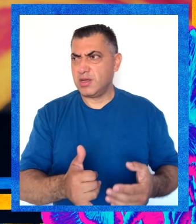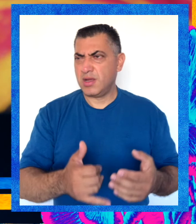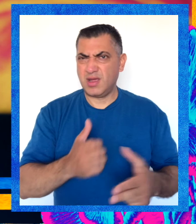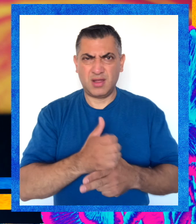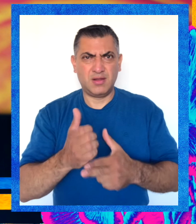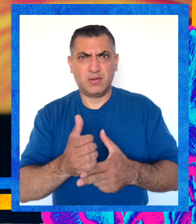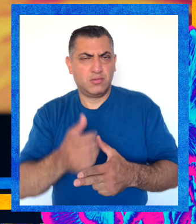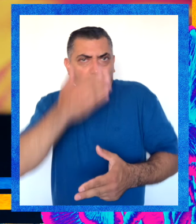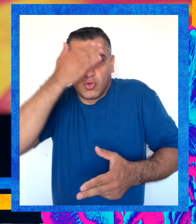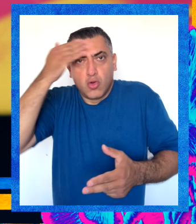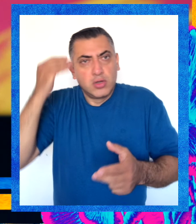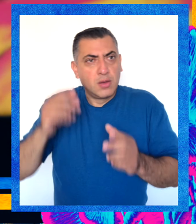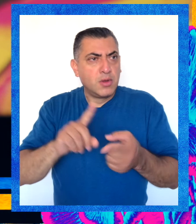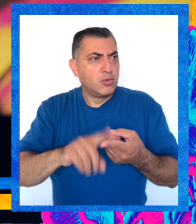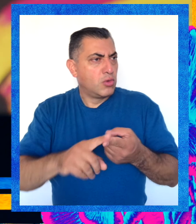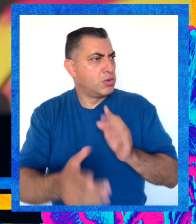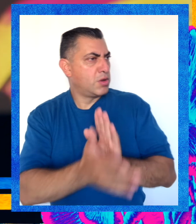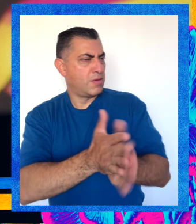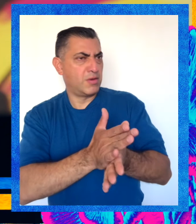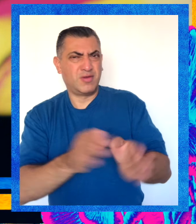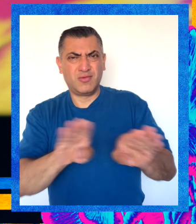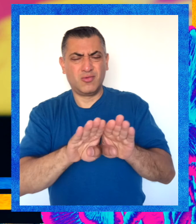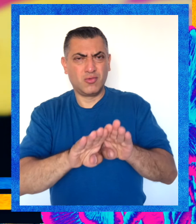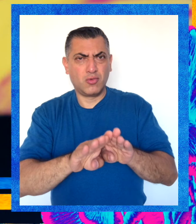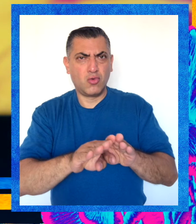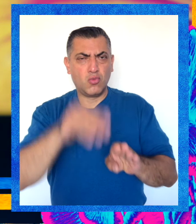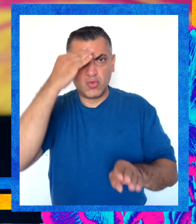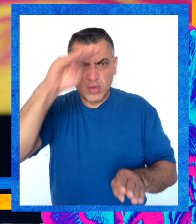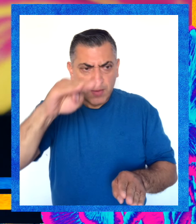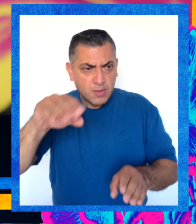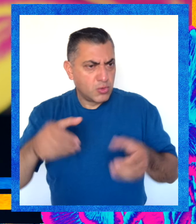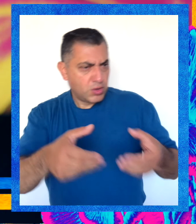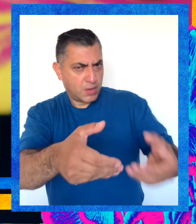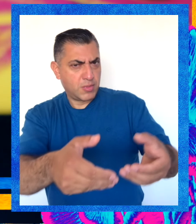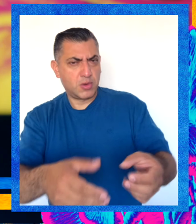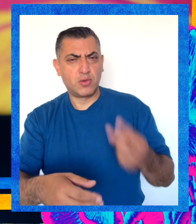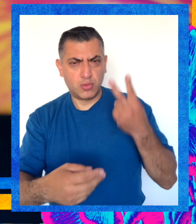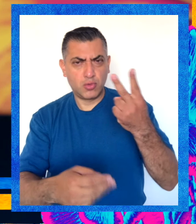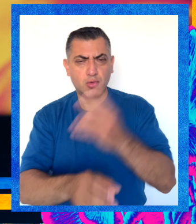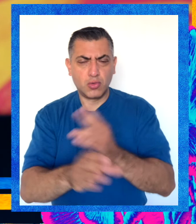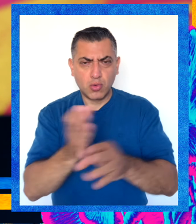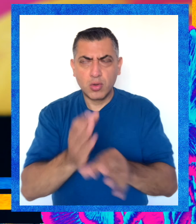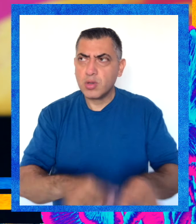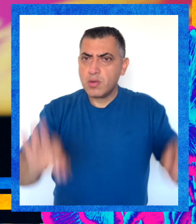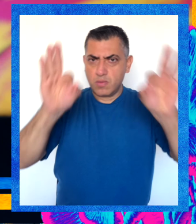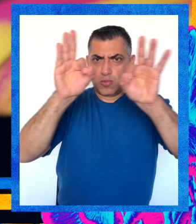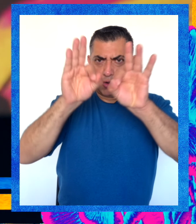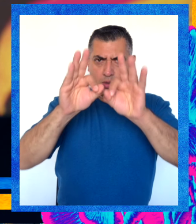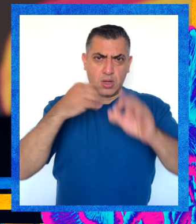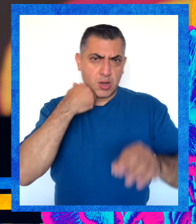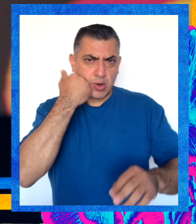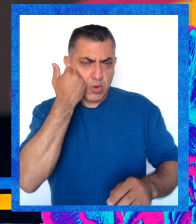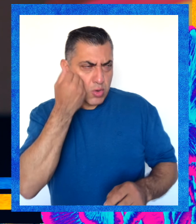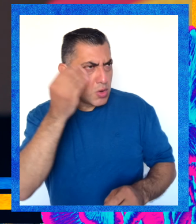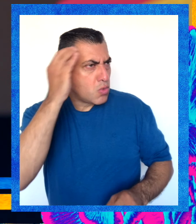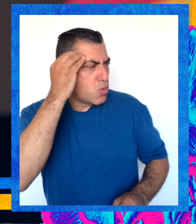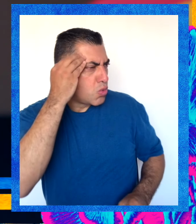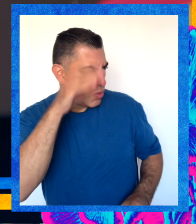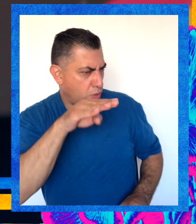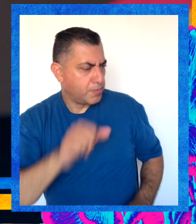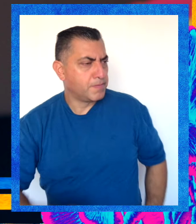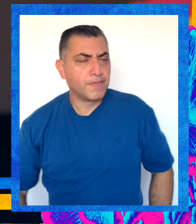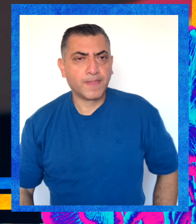si no sabemos a dónde vas cómo podemos saber el camino aquí hay dos cosas importantes y quiero por favor que lo tengas en mente